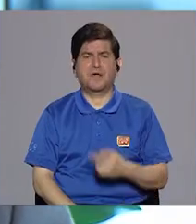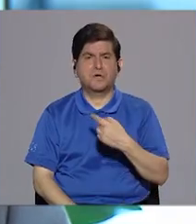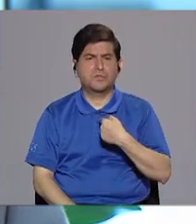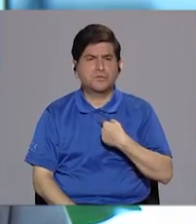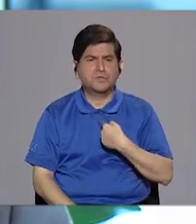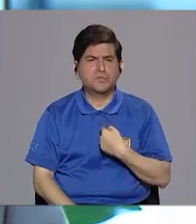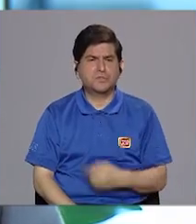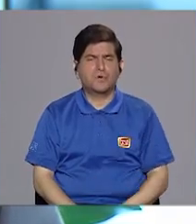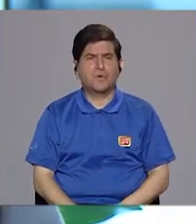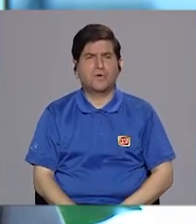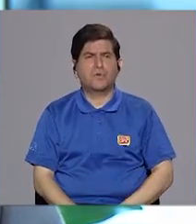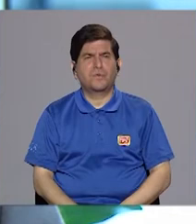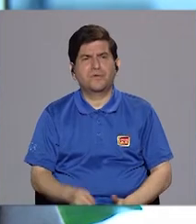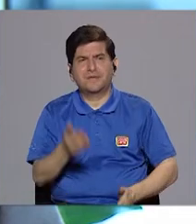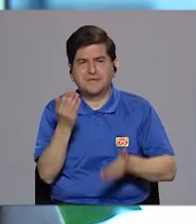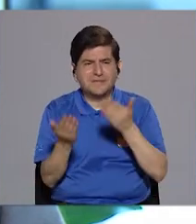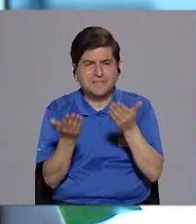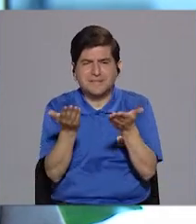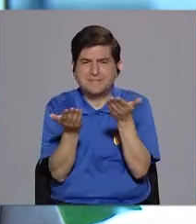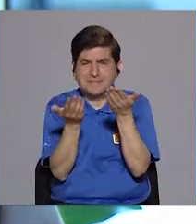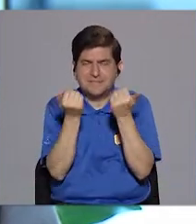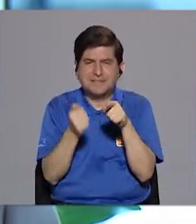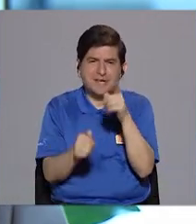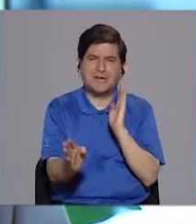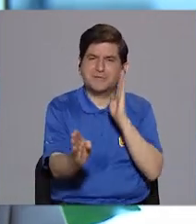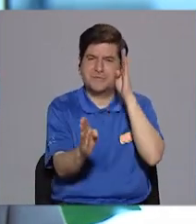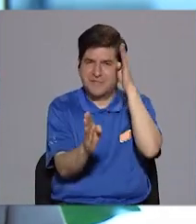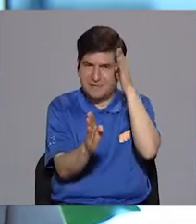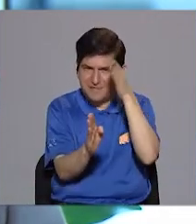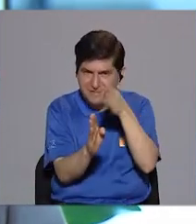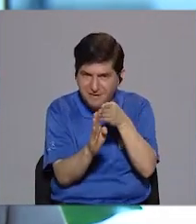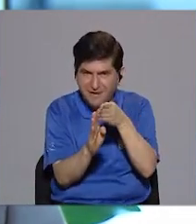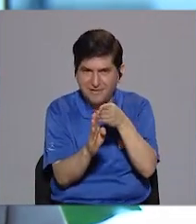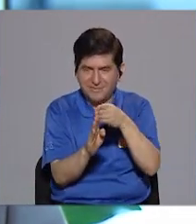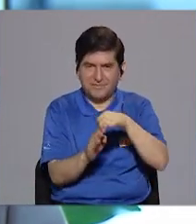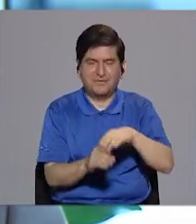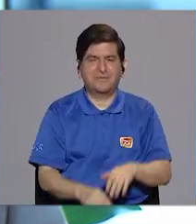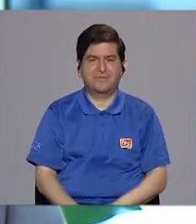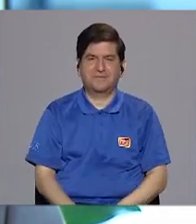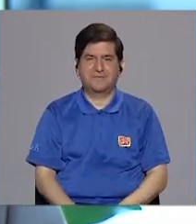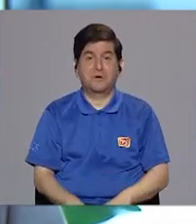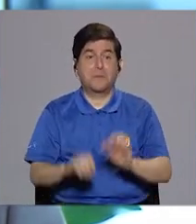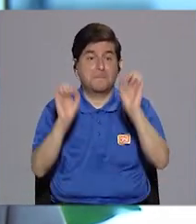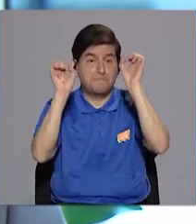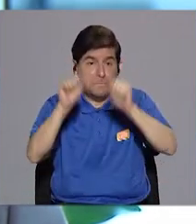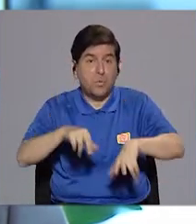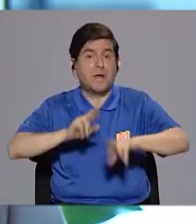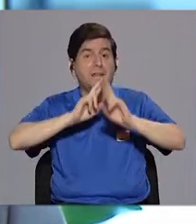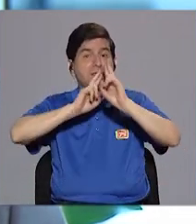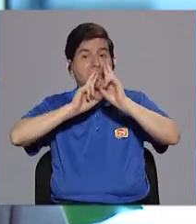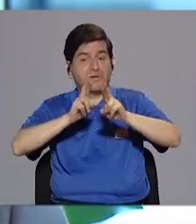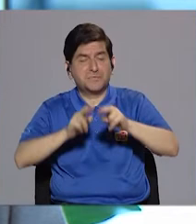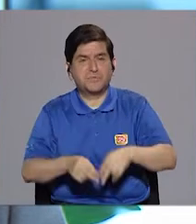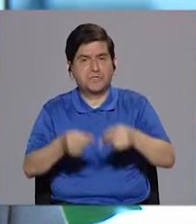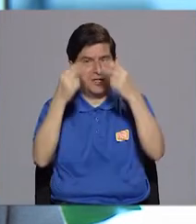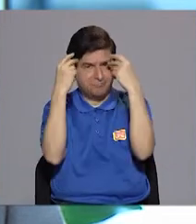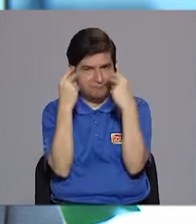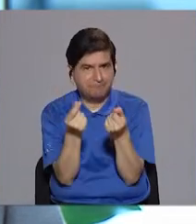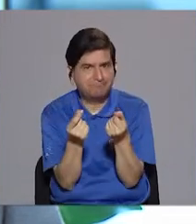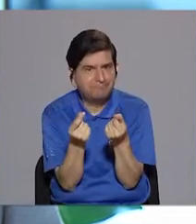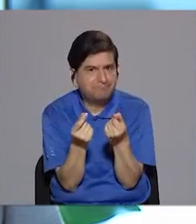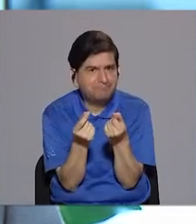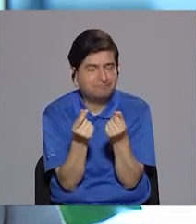Voy con una y quiero que sea muy directo. Y si puede que su respuesta sea de segundos